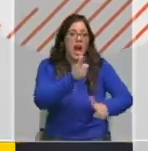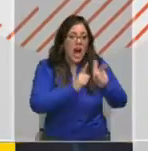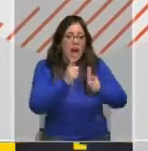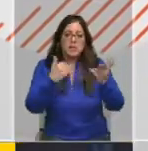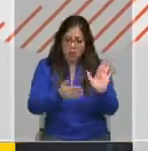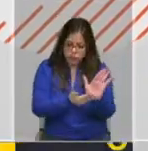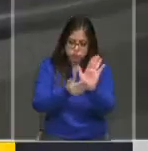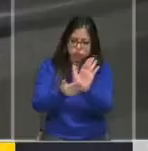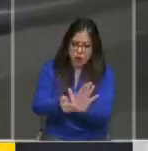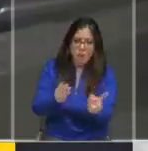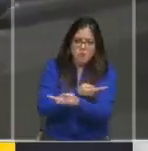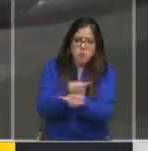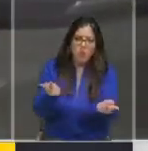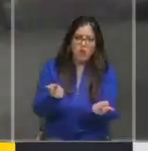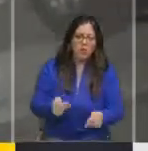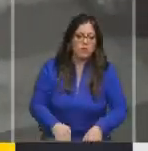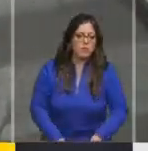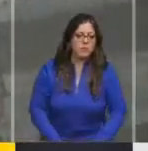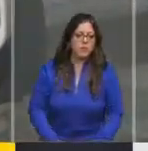el decreto es público.